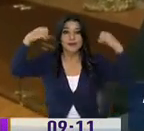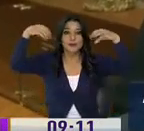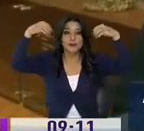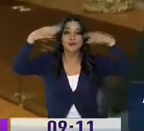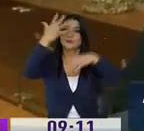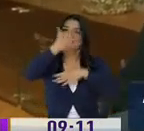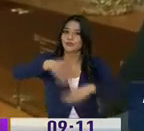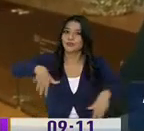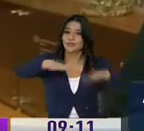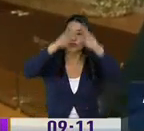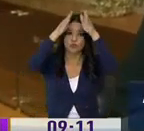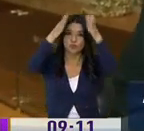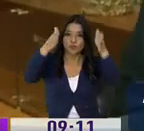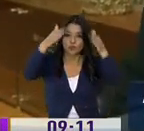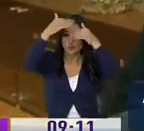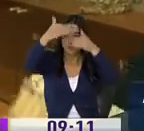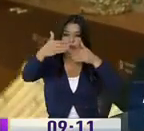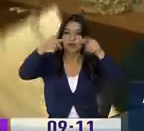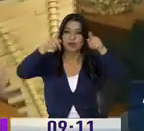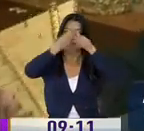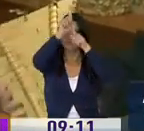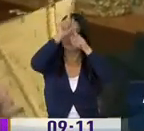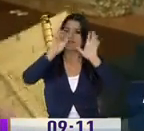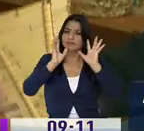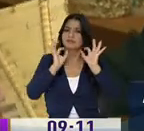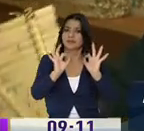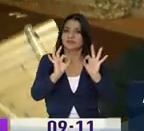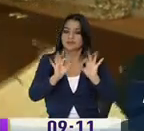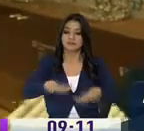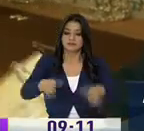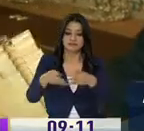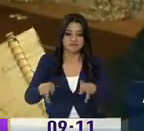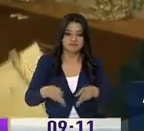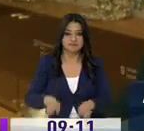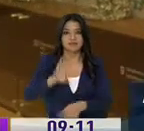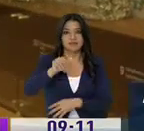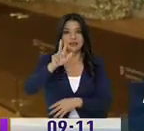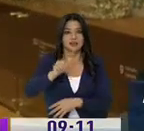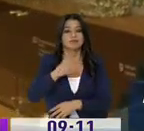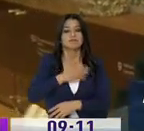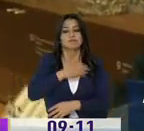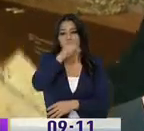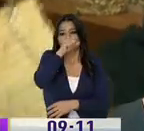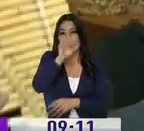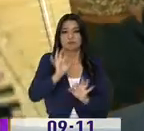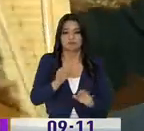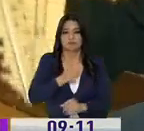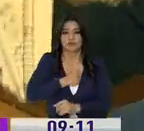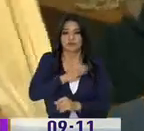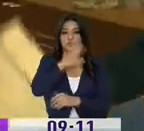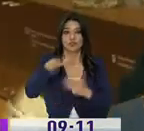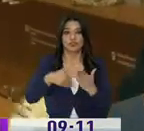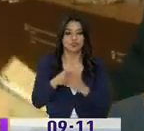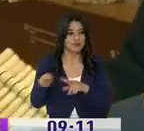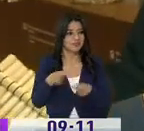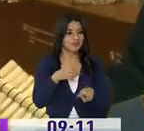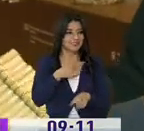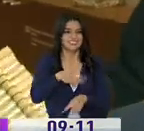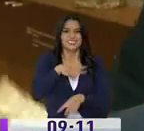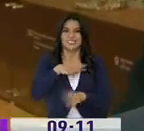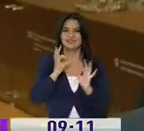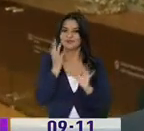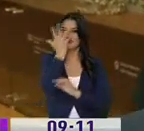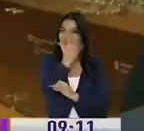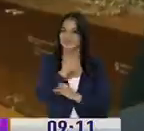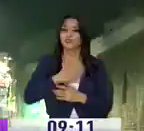como las cúpulas y este espacio que es el Belén, que es, como les digo, es el tesoro. Por eso las madres casi casi lo presumen, porque es el